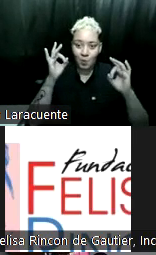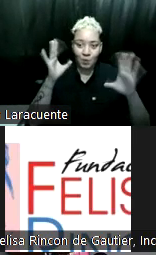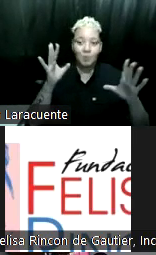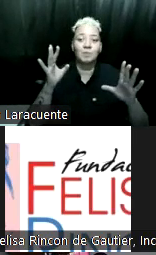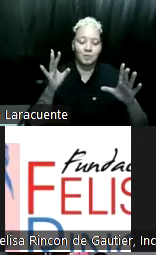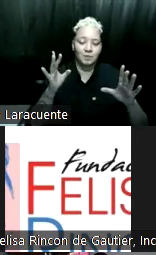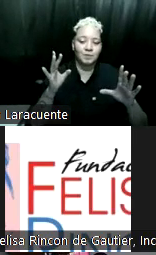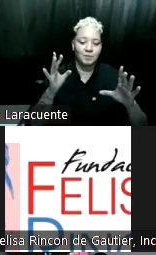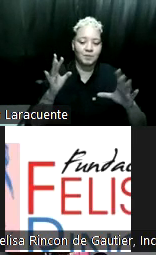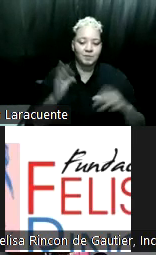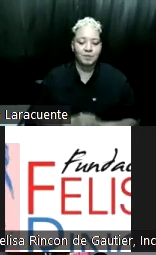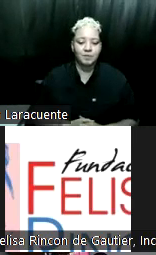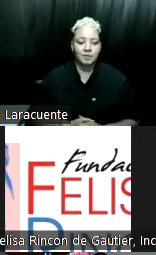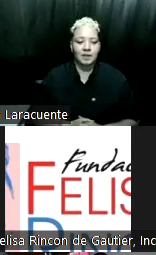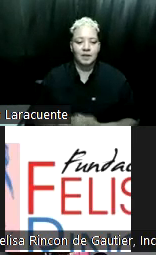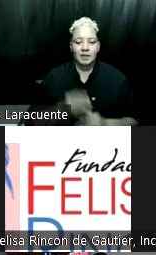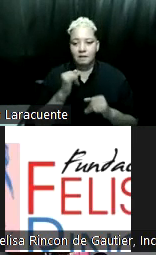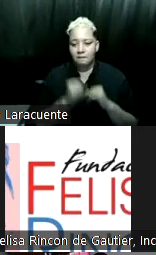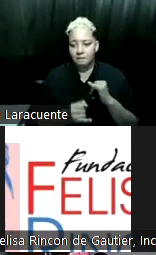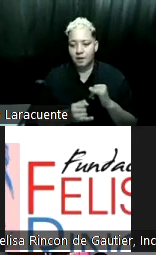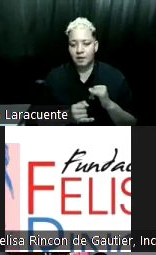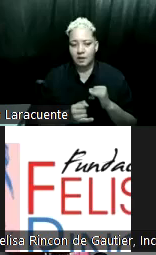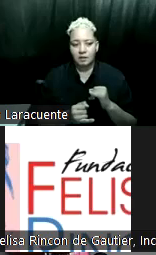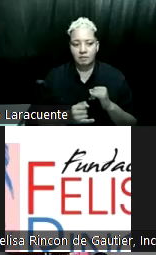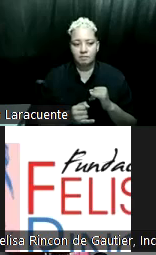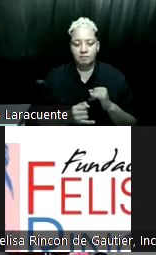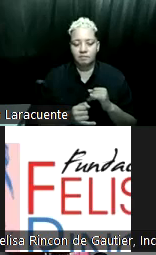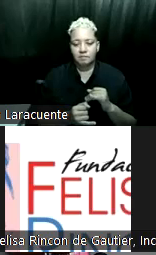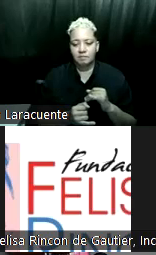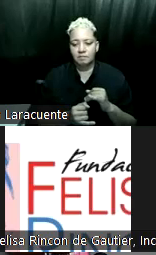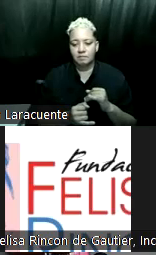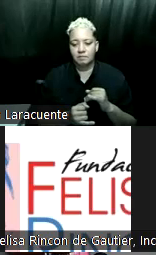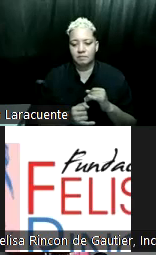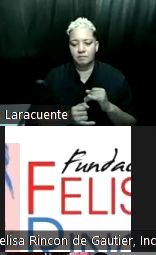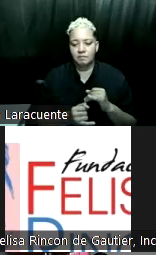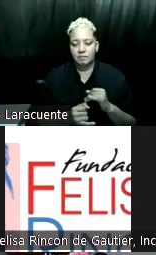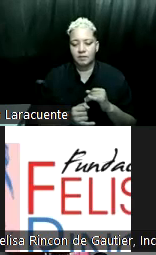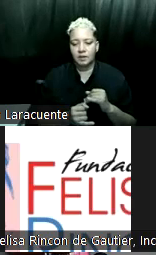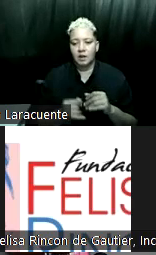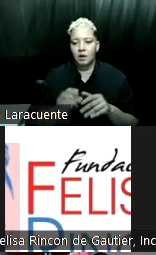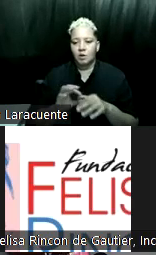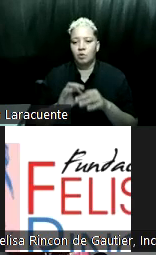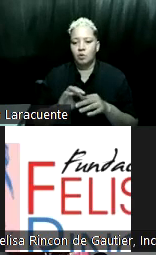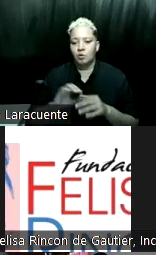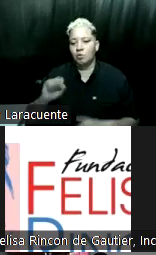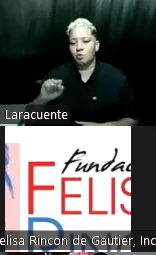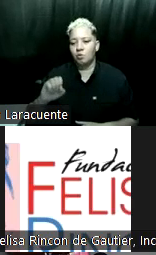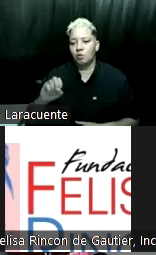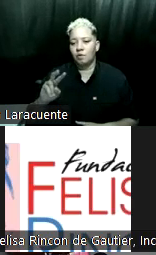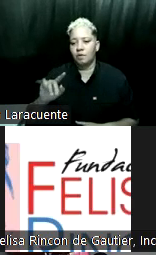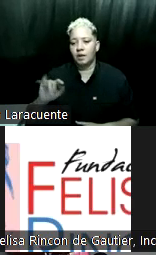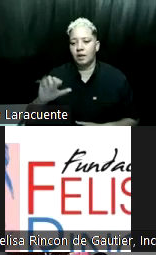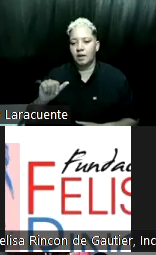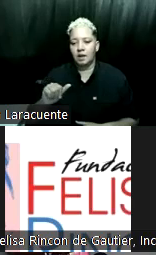controvertible ese final que le dio a la Unión Soviética la medalla de